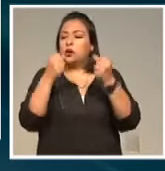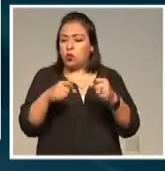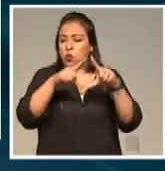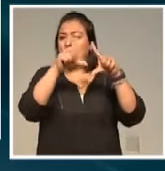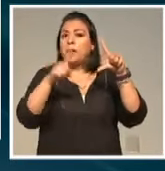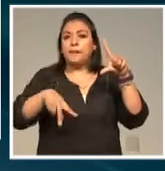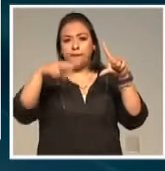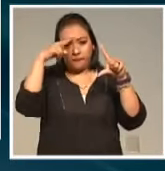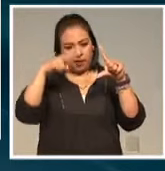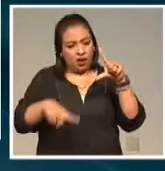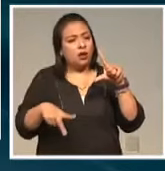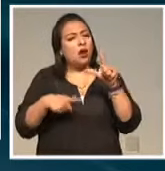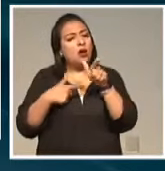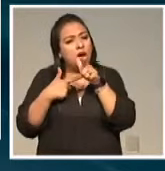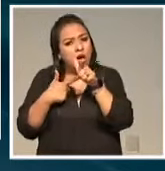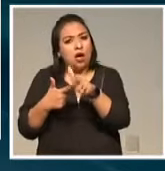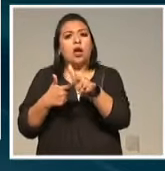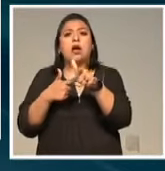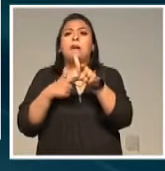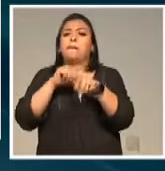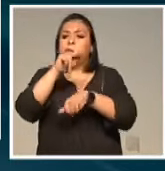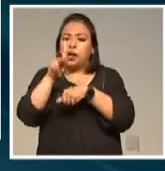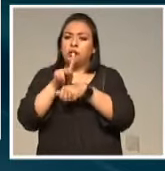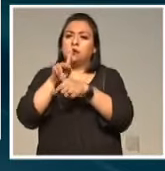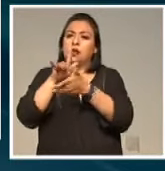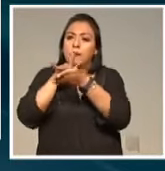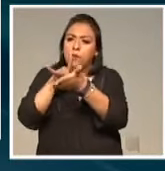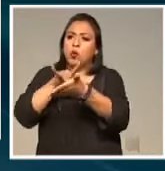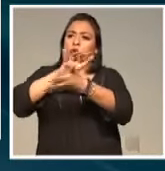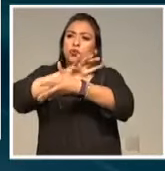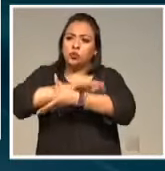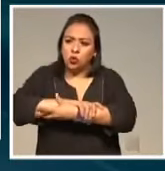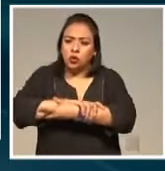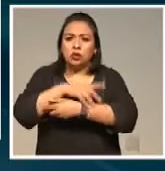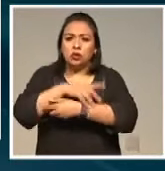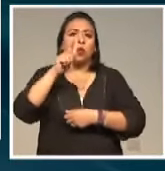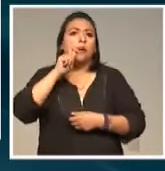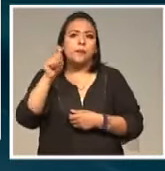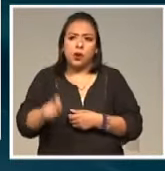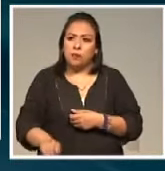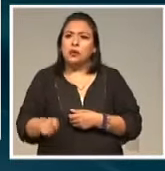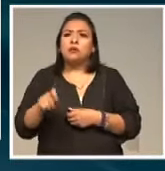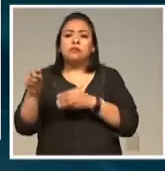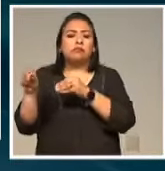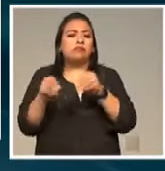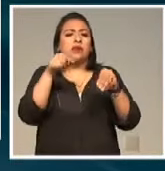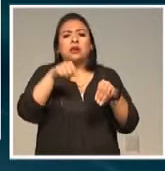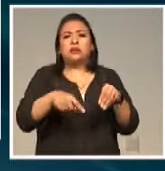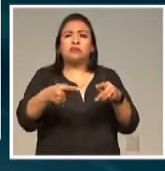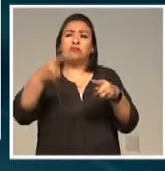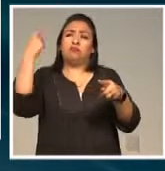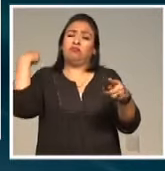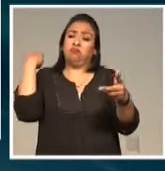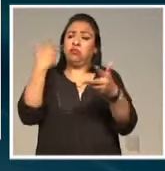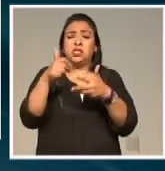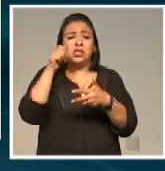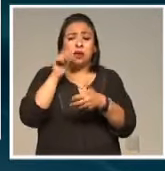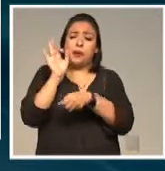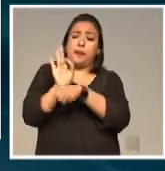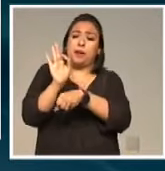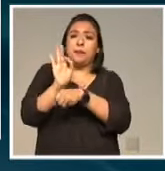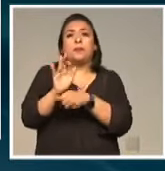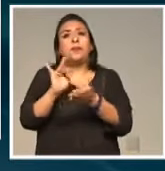y seguirá siendo un país solidario con tu país y un país de acogida, como lo hemos sido históricamente. Te agradezco